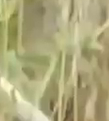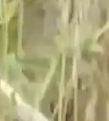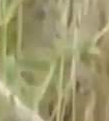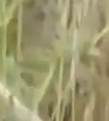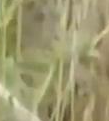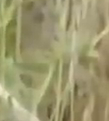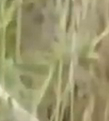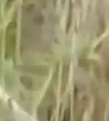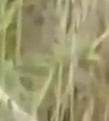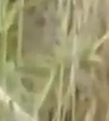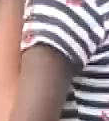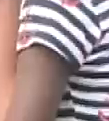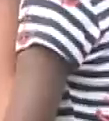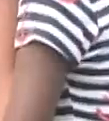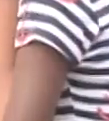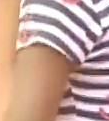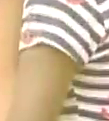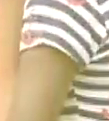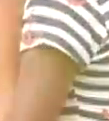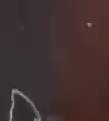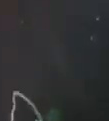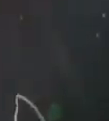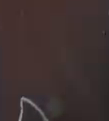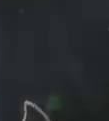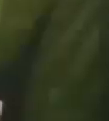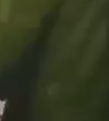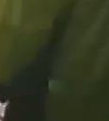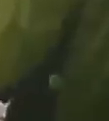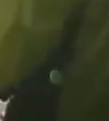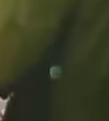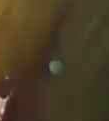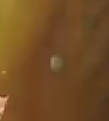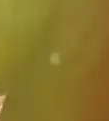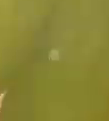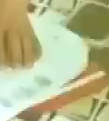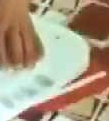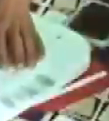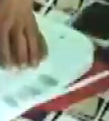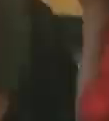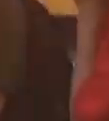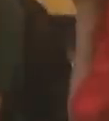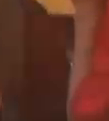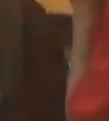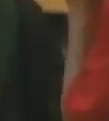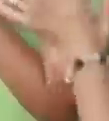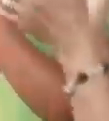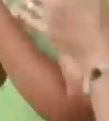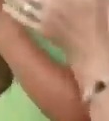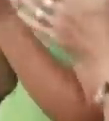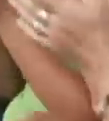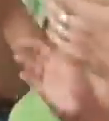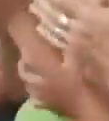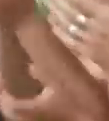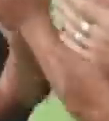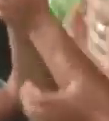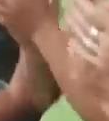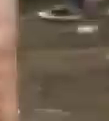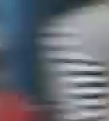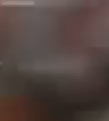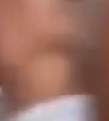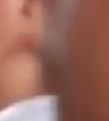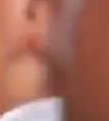revolución, llevar la felicidad al niño, a la niña, al hogar. Ese es el sentido principal